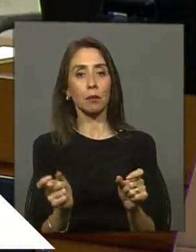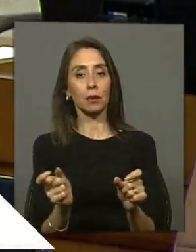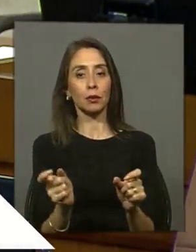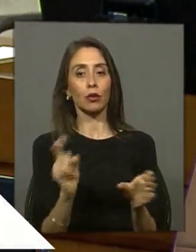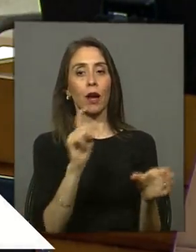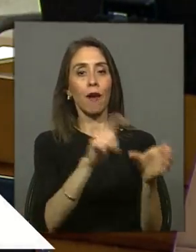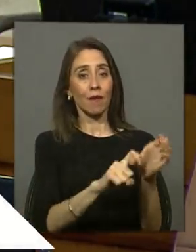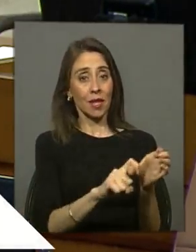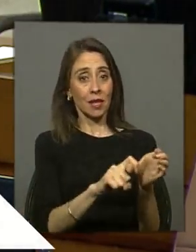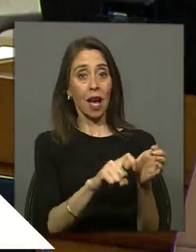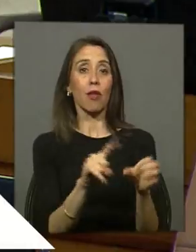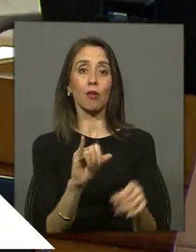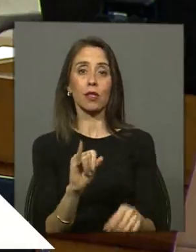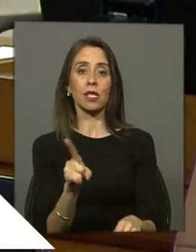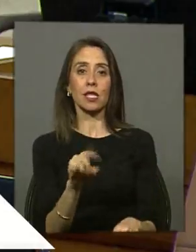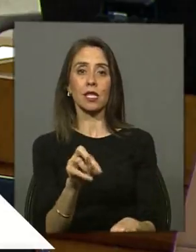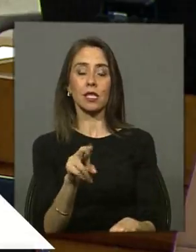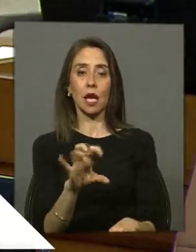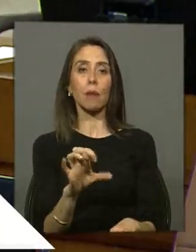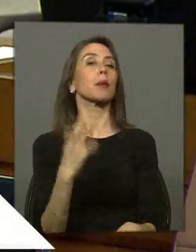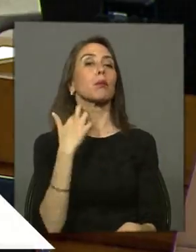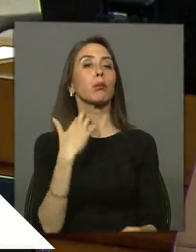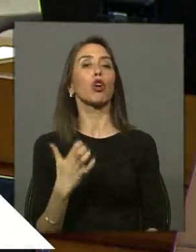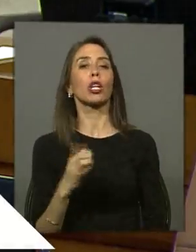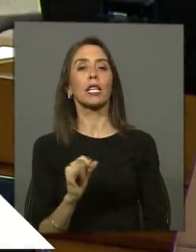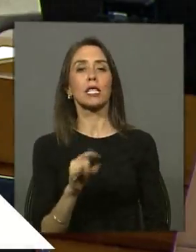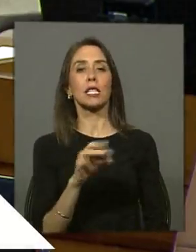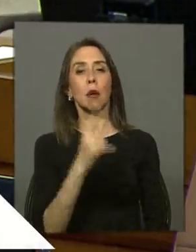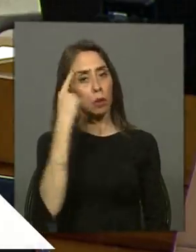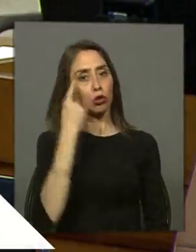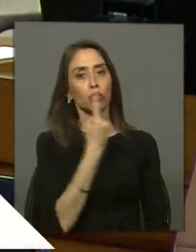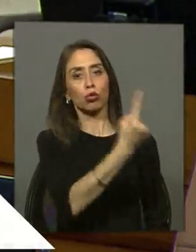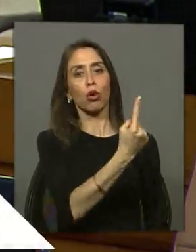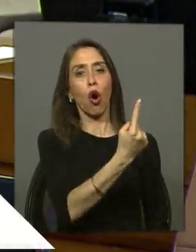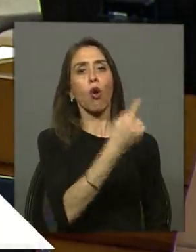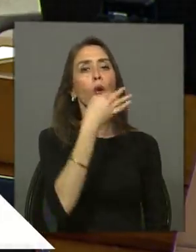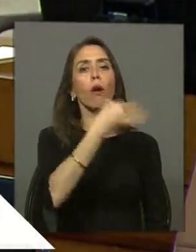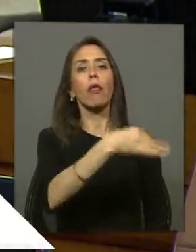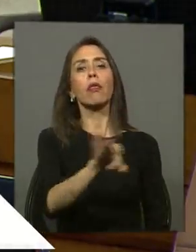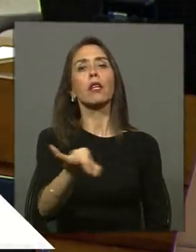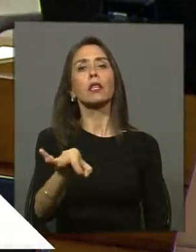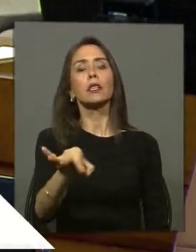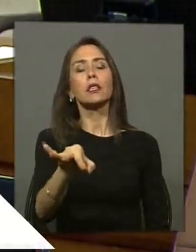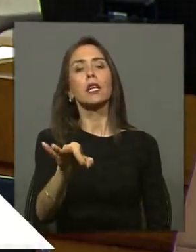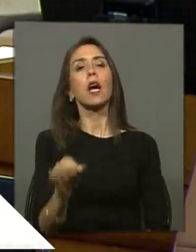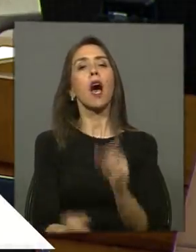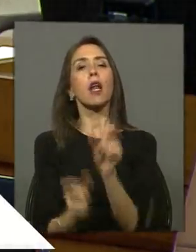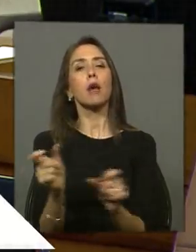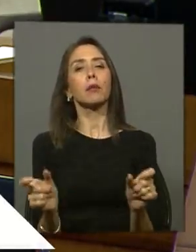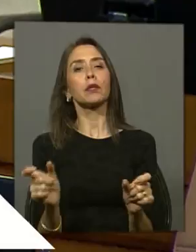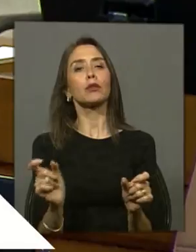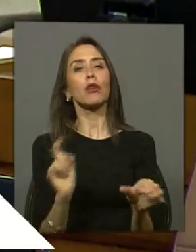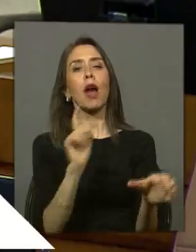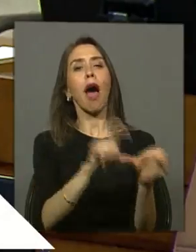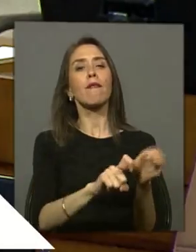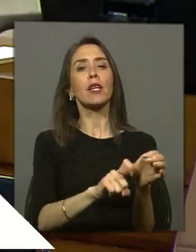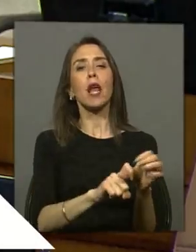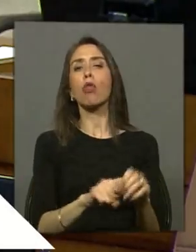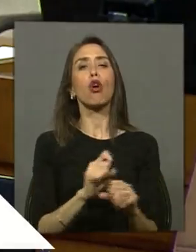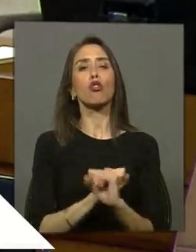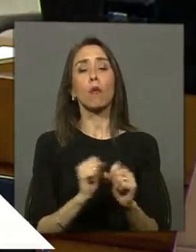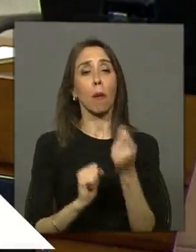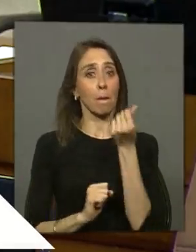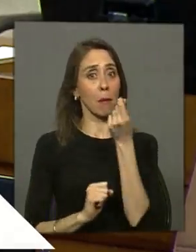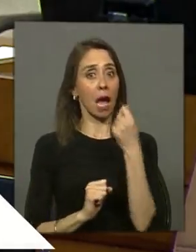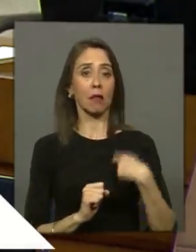por parte de la ISAPRE y por qué la ISAPRE arbitrariamente le están diciendo a los usuarios de que no le pueden